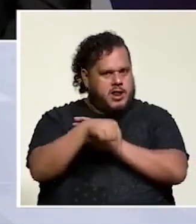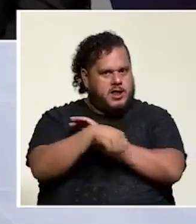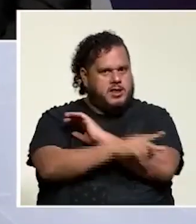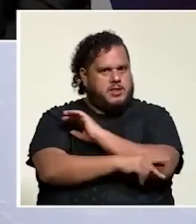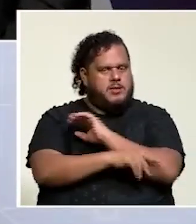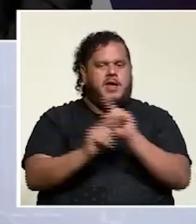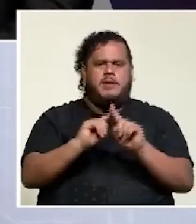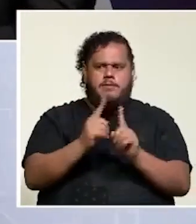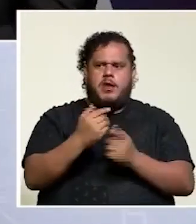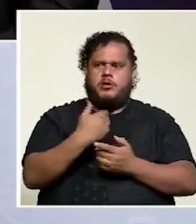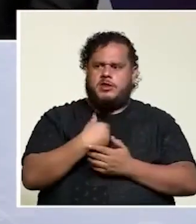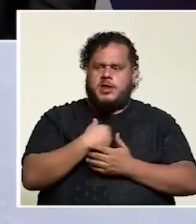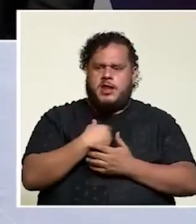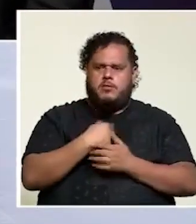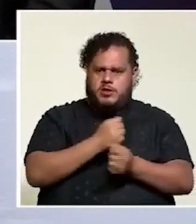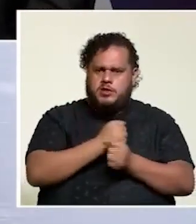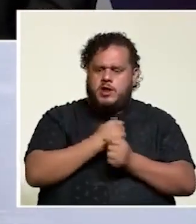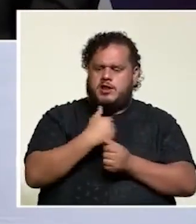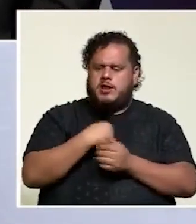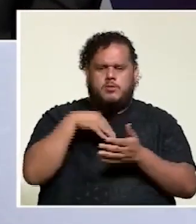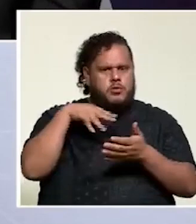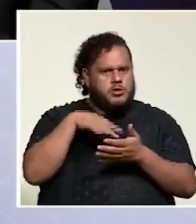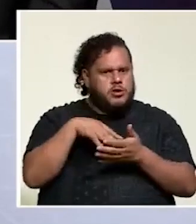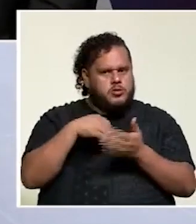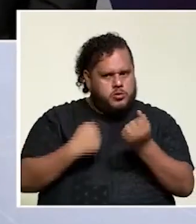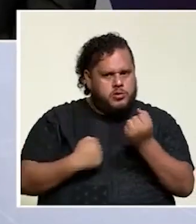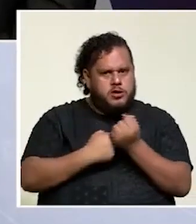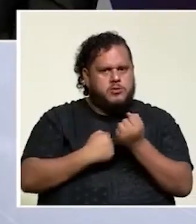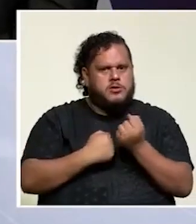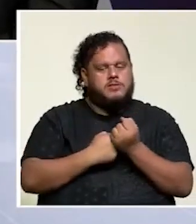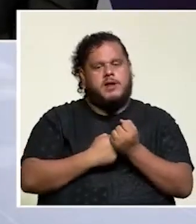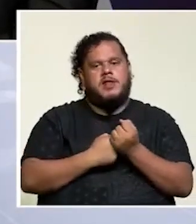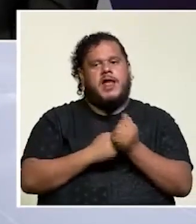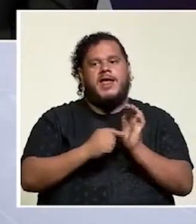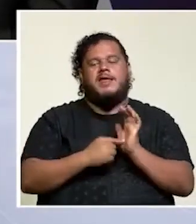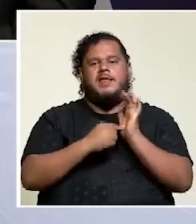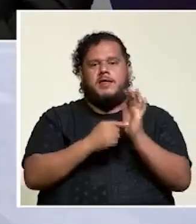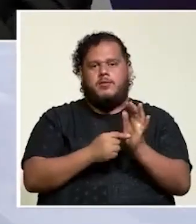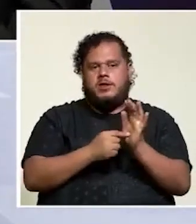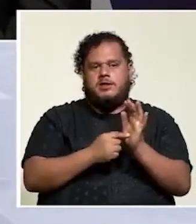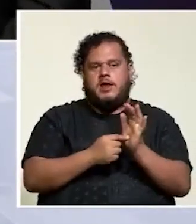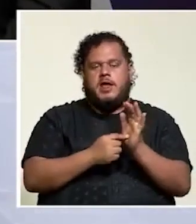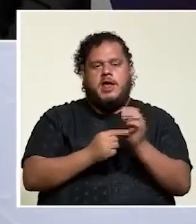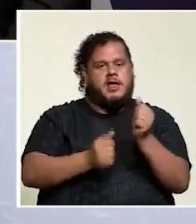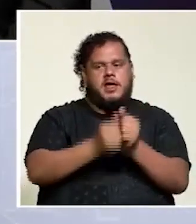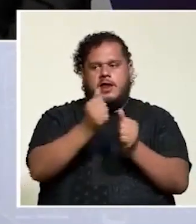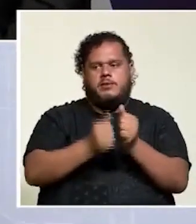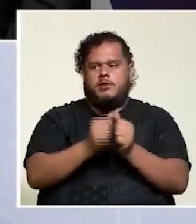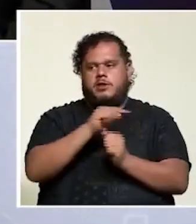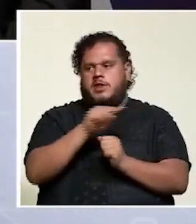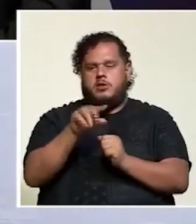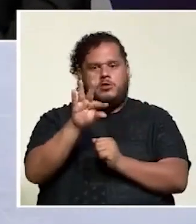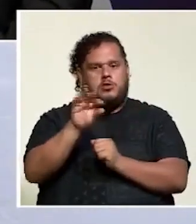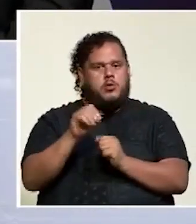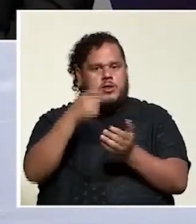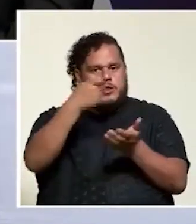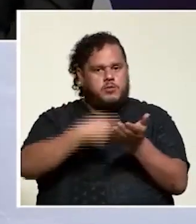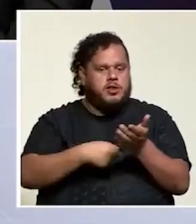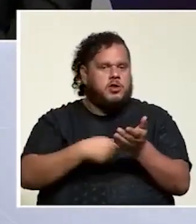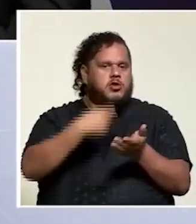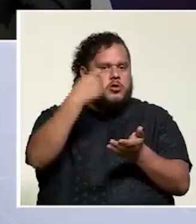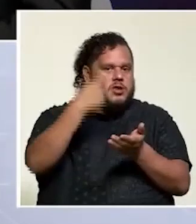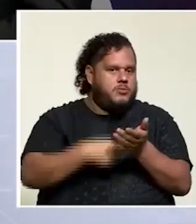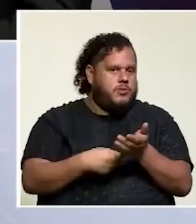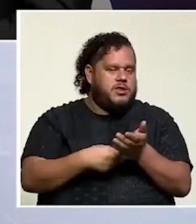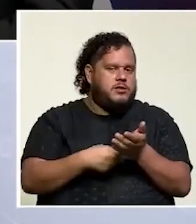tenemos la convicción, porque tenemos los estudios que nos respaldan, que demuestran que la mayoría de esos 90 impuestos son impuestos